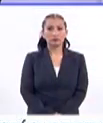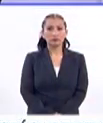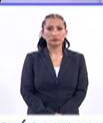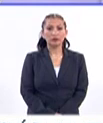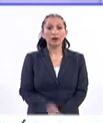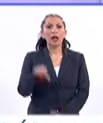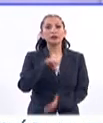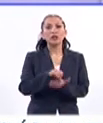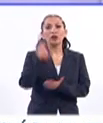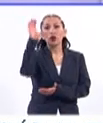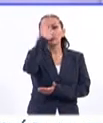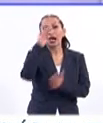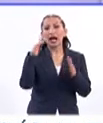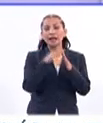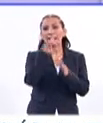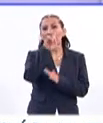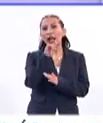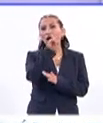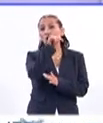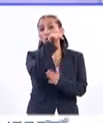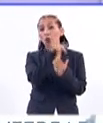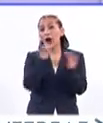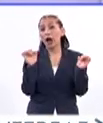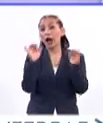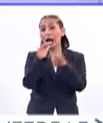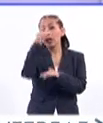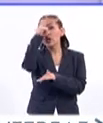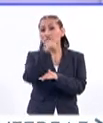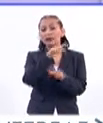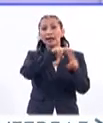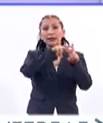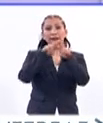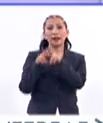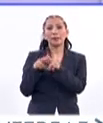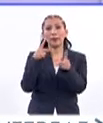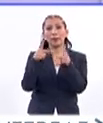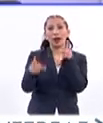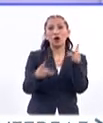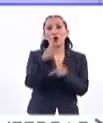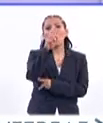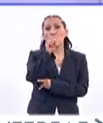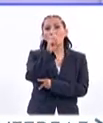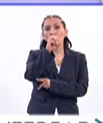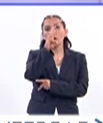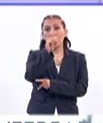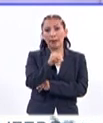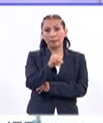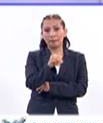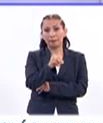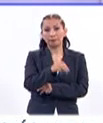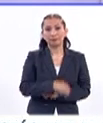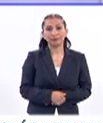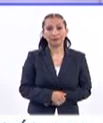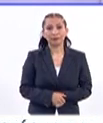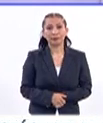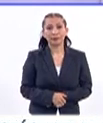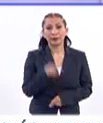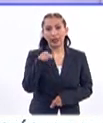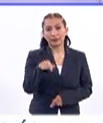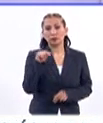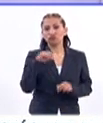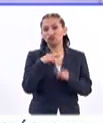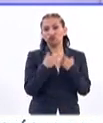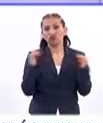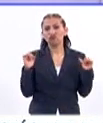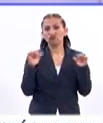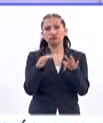Y el Centro Cultural Casa del Lago fue sede de la Noche de Estrellas que organiza la Universidad Nacional Autónoma de México. Este es un